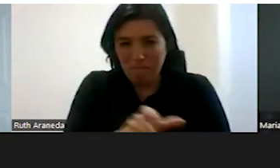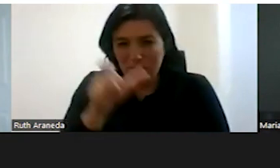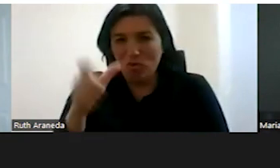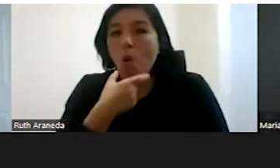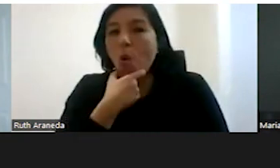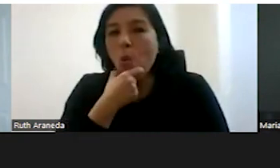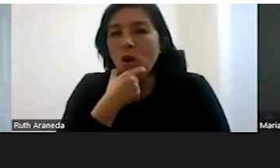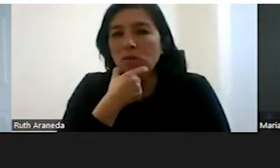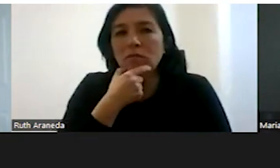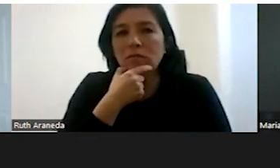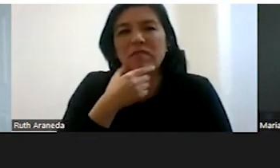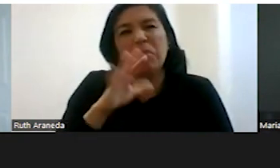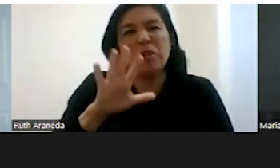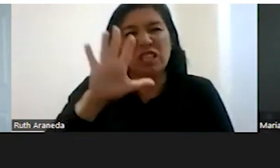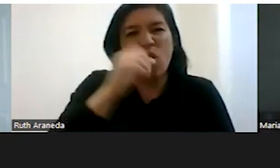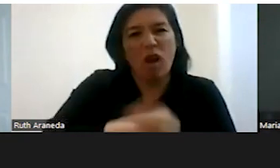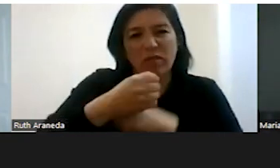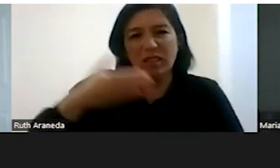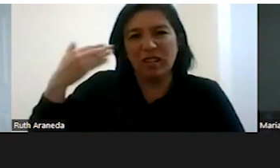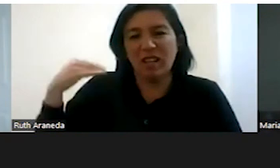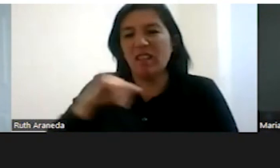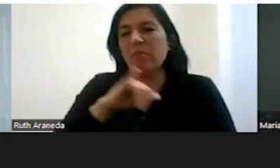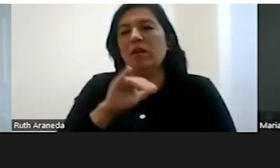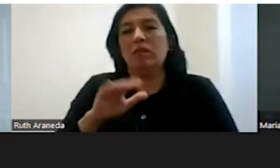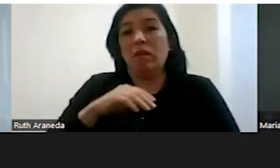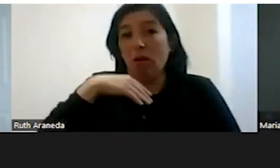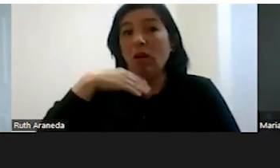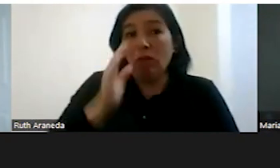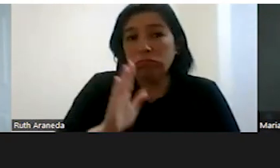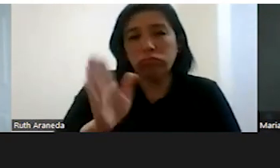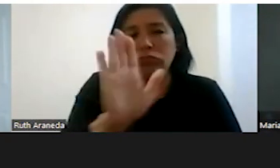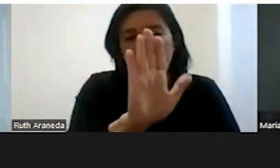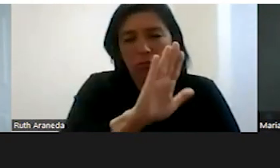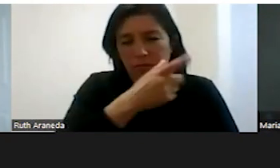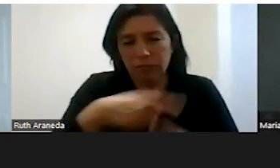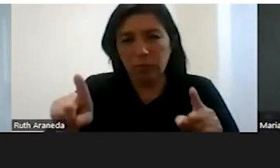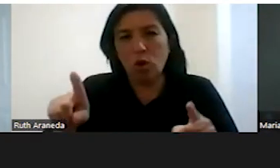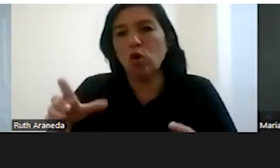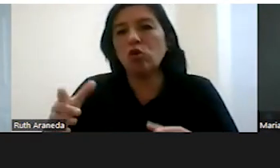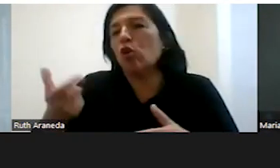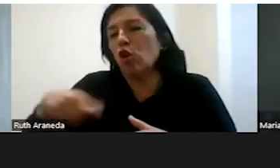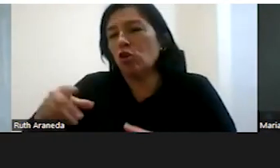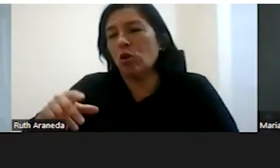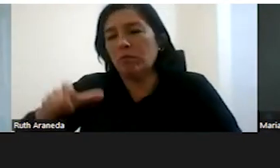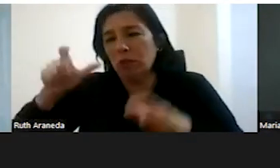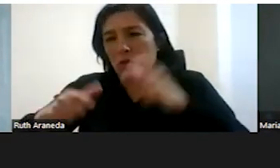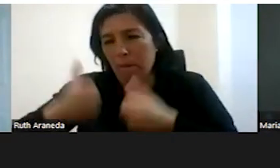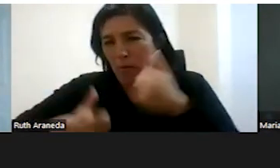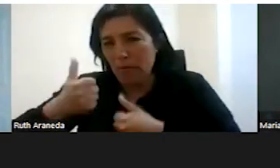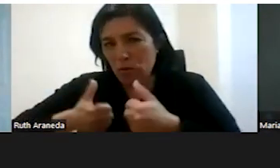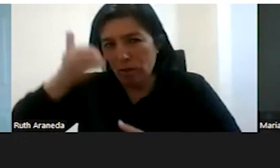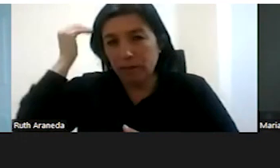hace 5 años atrás. Nosotros no seguimos, después hubo otro equipo, la empresa contrató a otros colegas, y entiendo